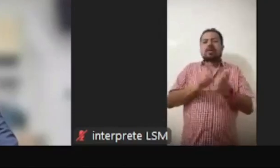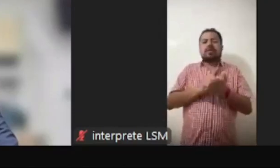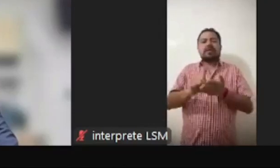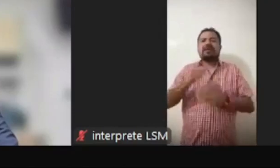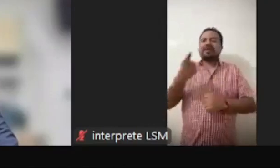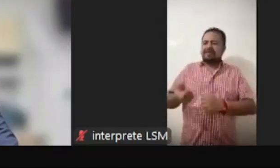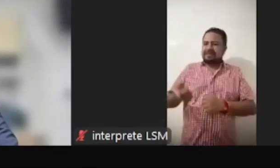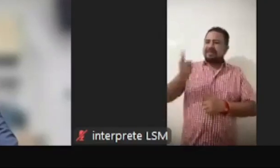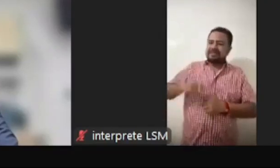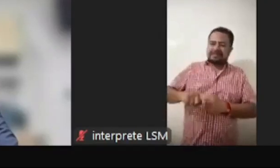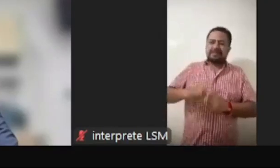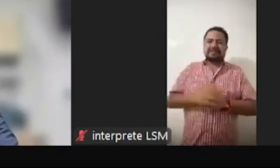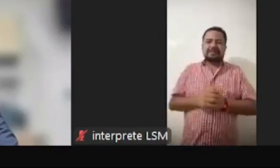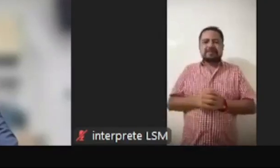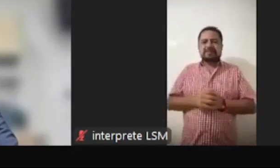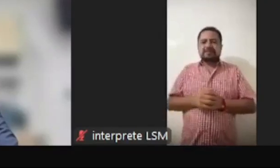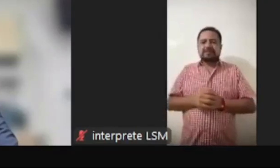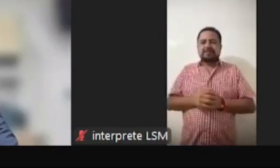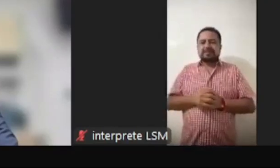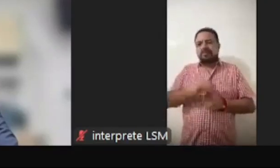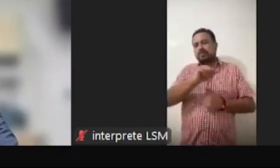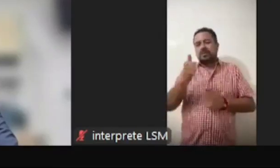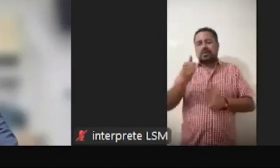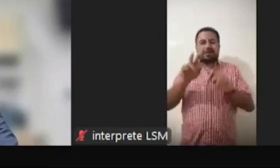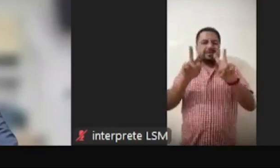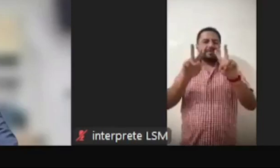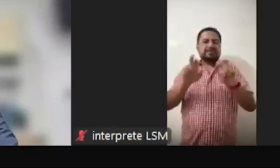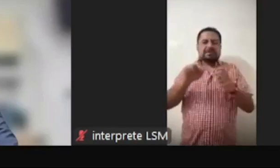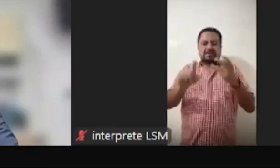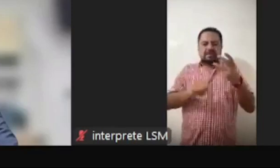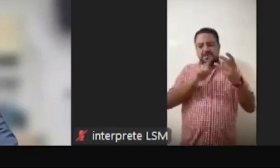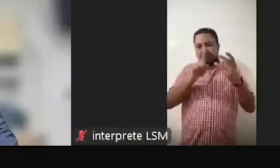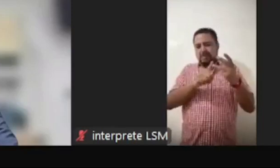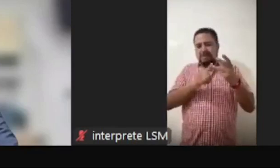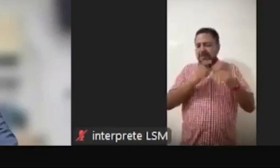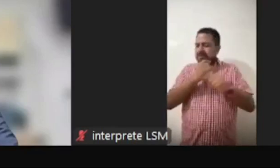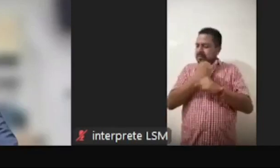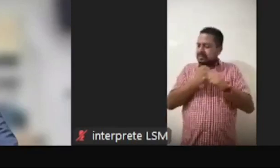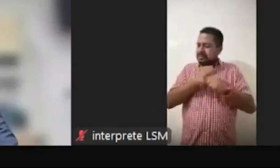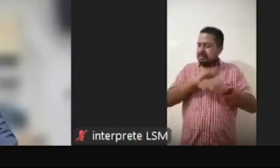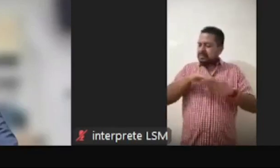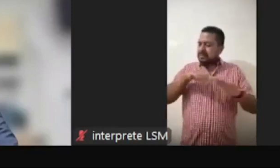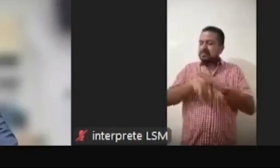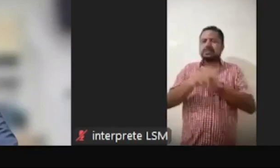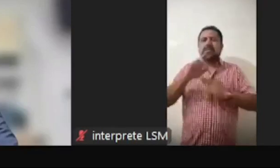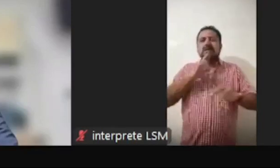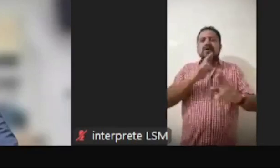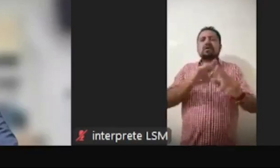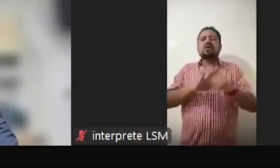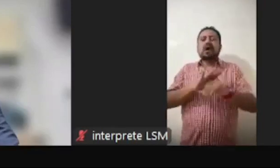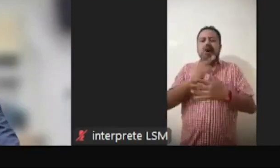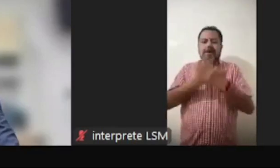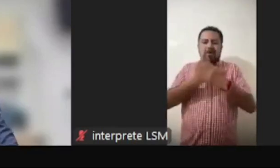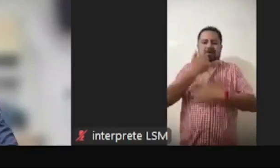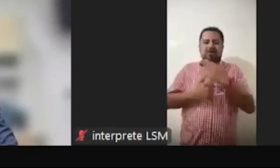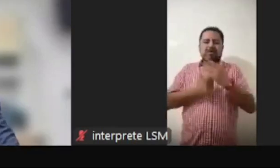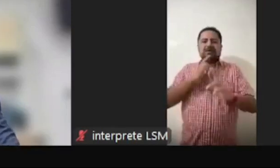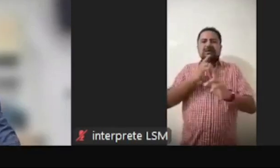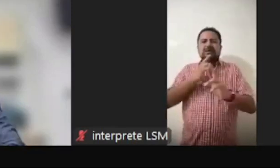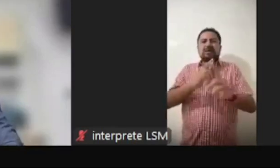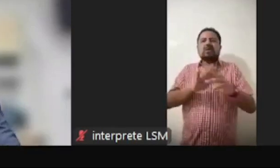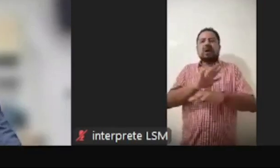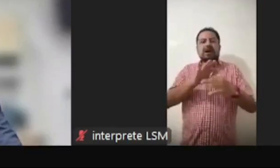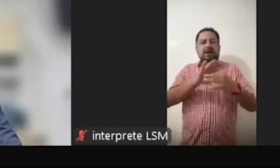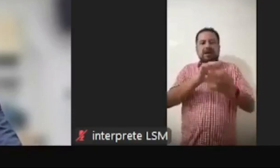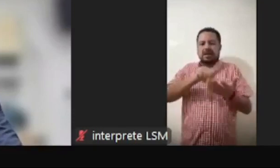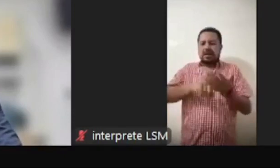corresponda. El siguiente asunto listado para analizar y resolver se trata de un proyecto de resolución relativo al